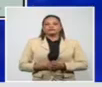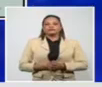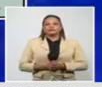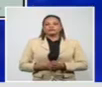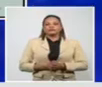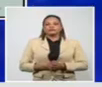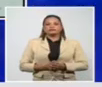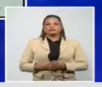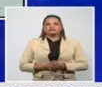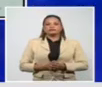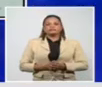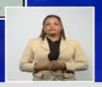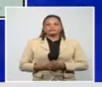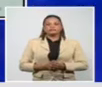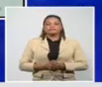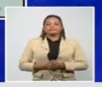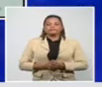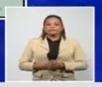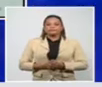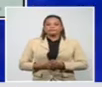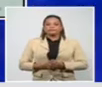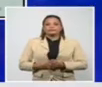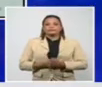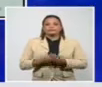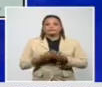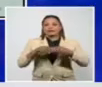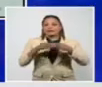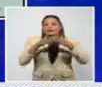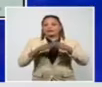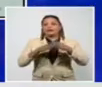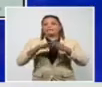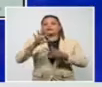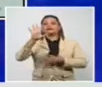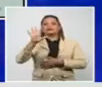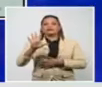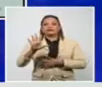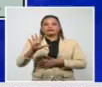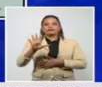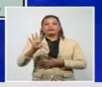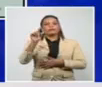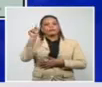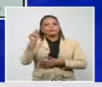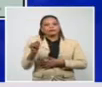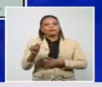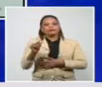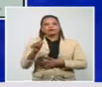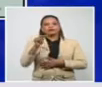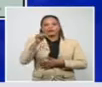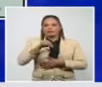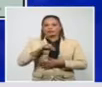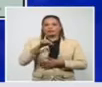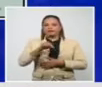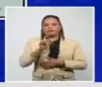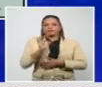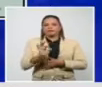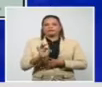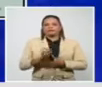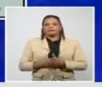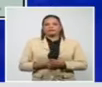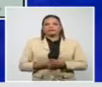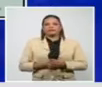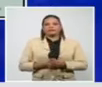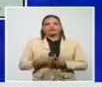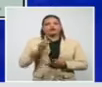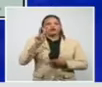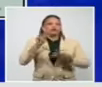casos de cada uno. Granma diagnostica 5 casos autóctonos, 2 de